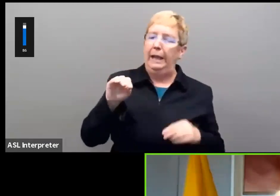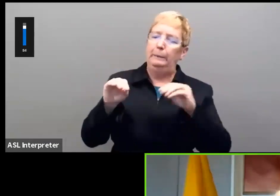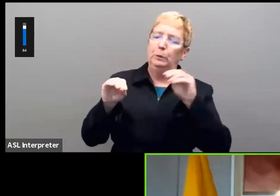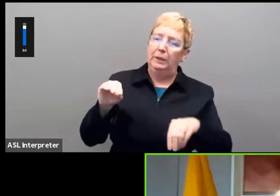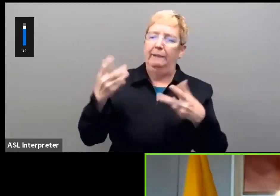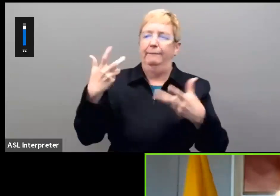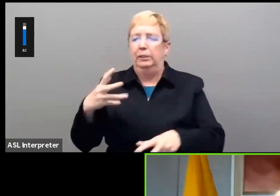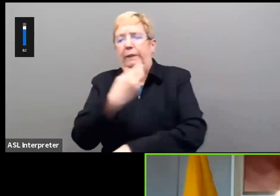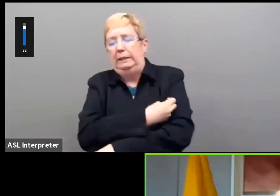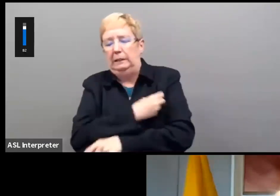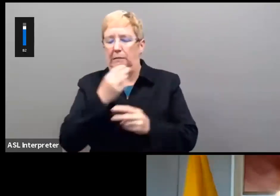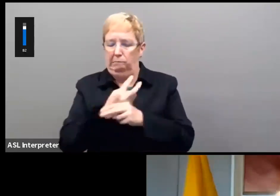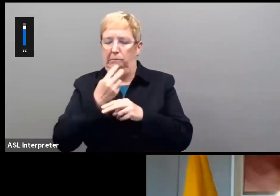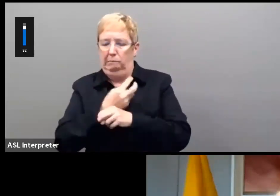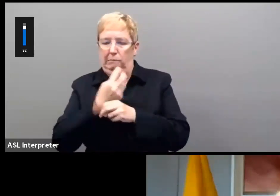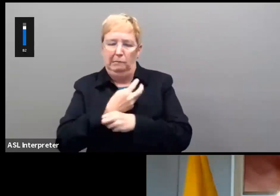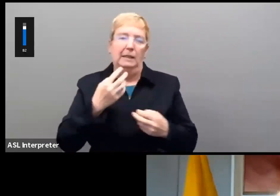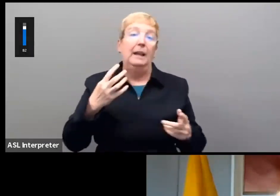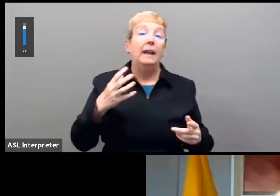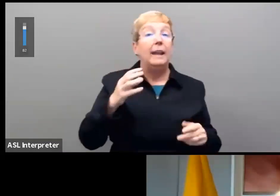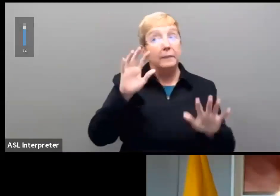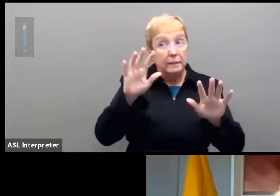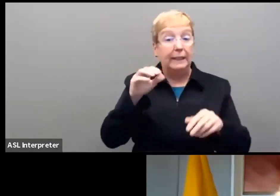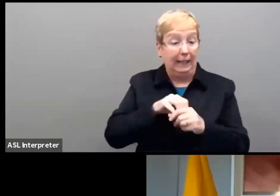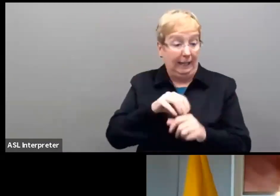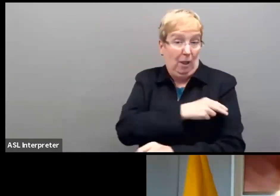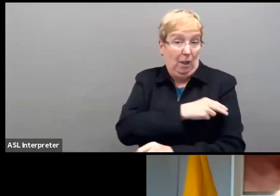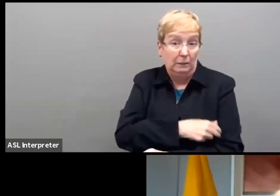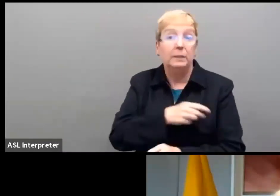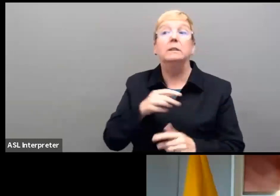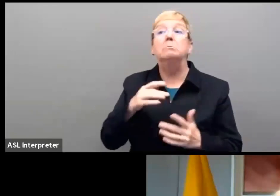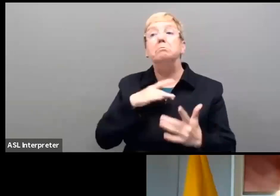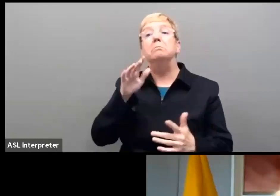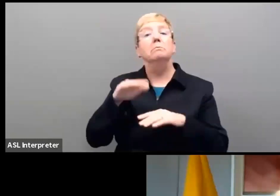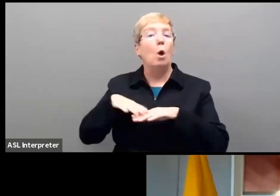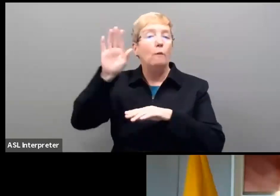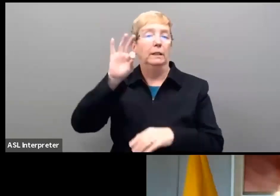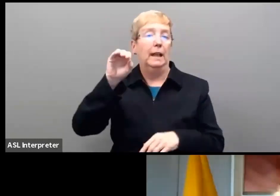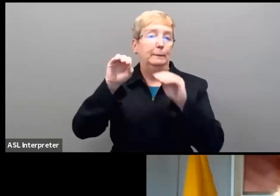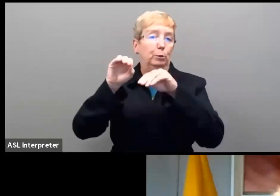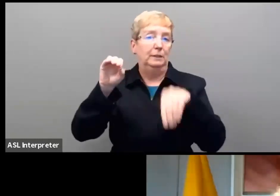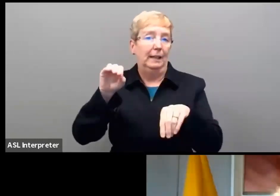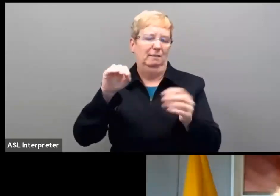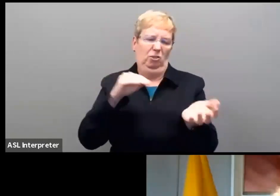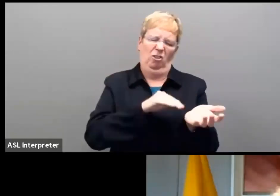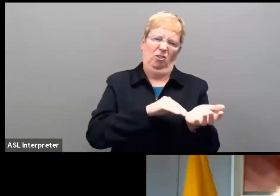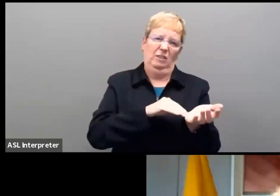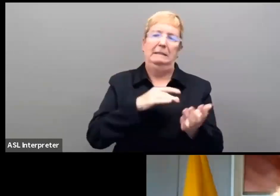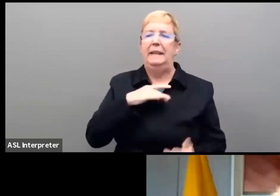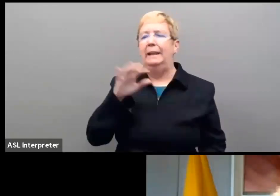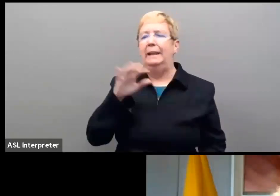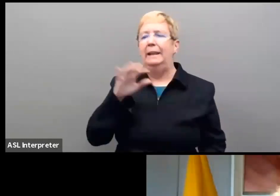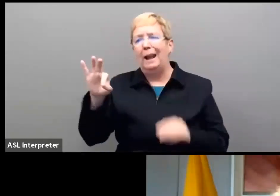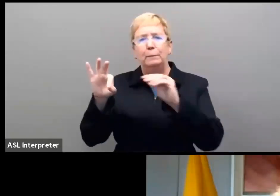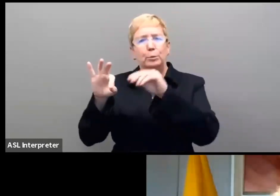por aceptar mi pregunta. Esta es una pregunta para el doctor Grace. Nuestra